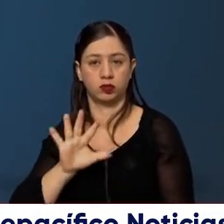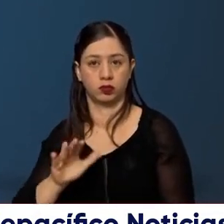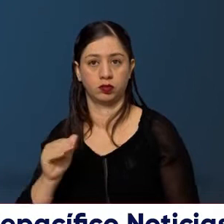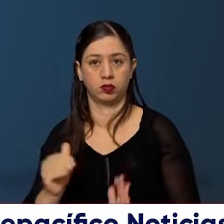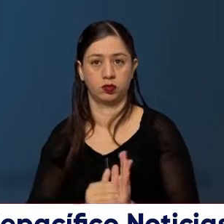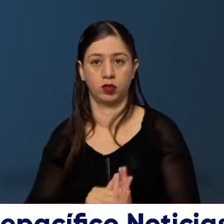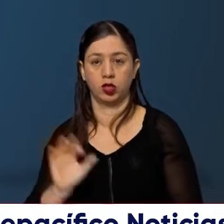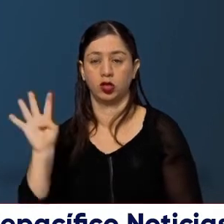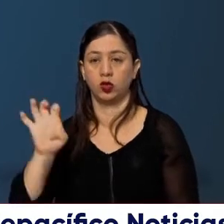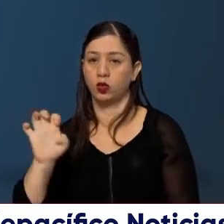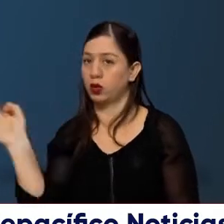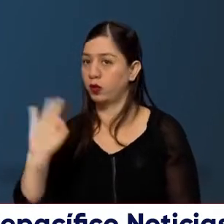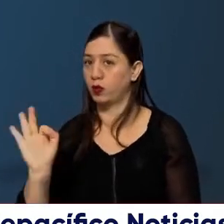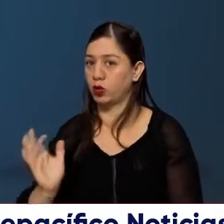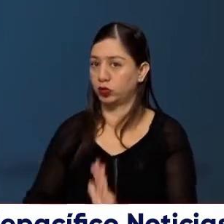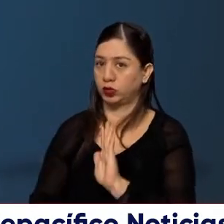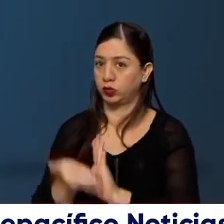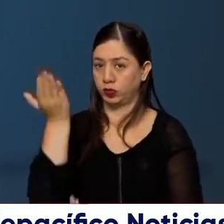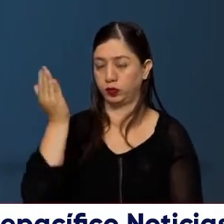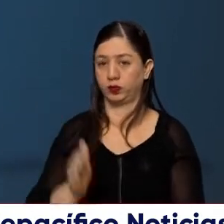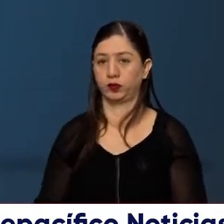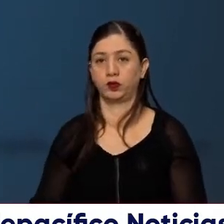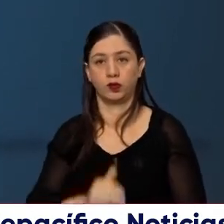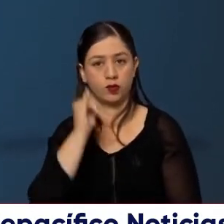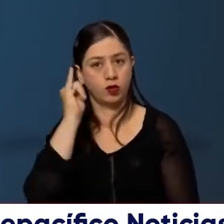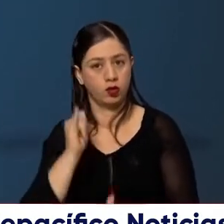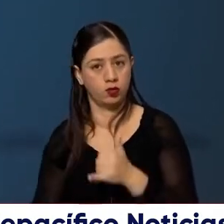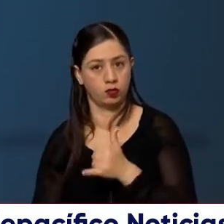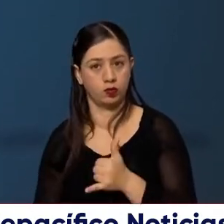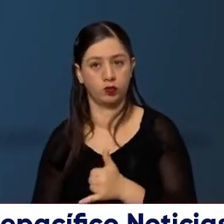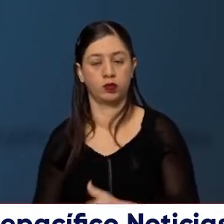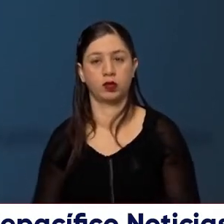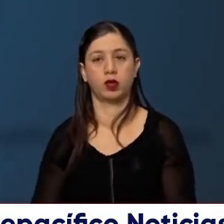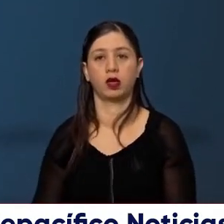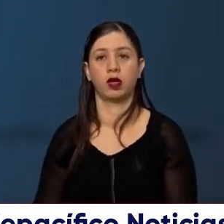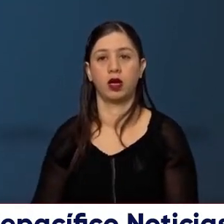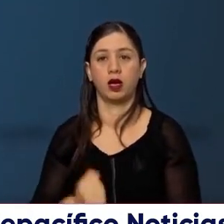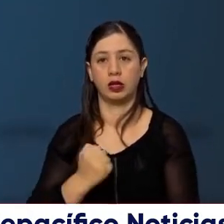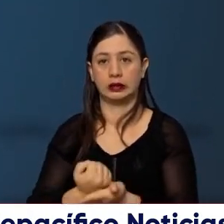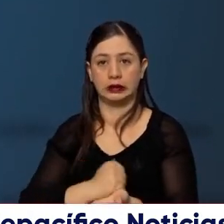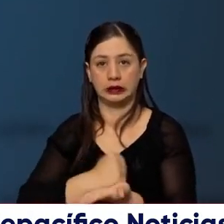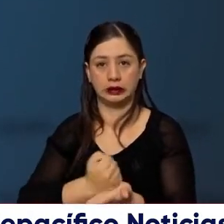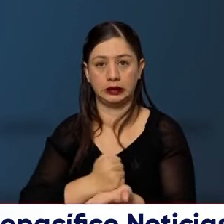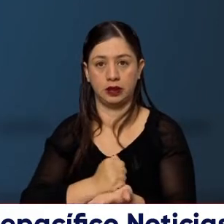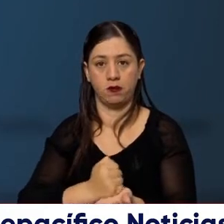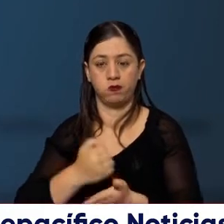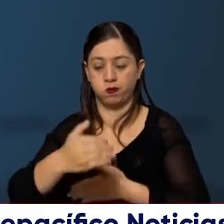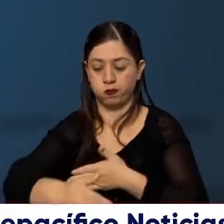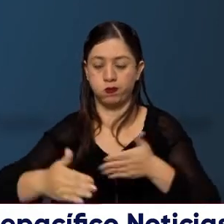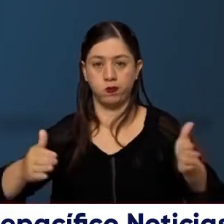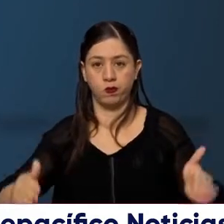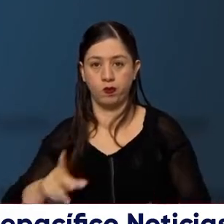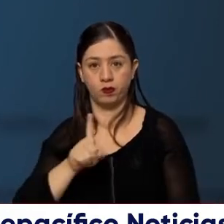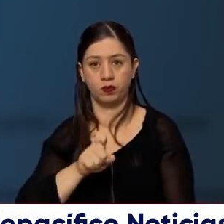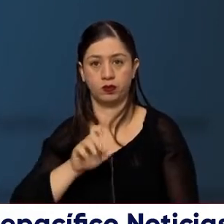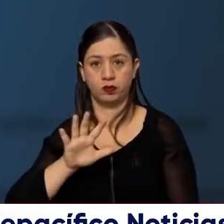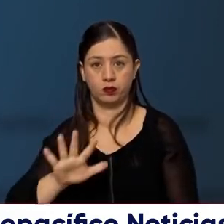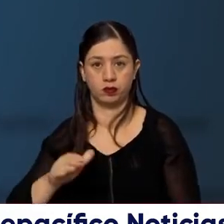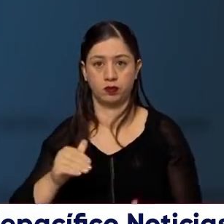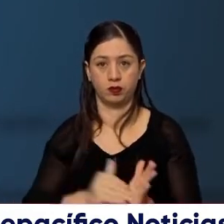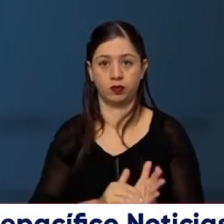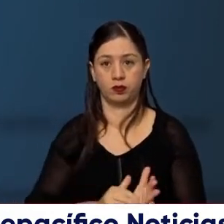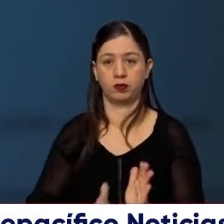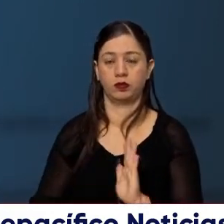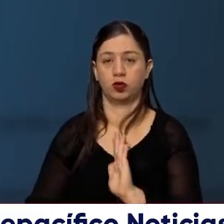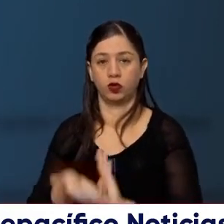del 9%. Por otro lado, pues finalizamos con el ajo común, que la caja pasó de 65 mil a